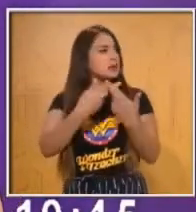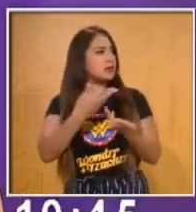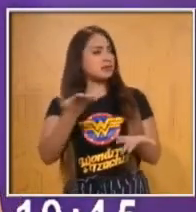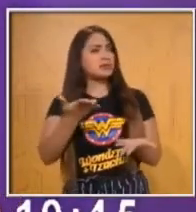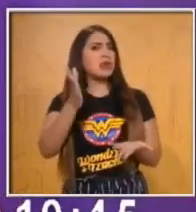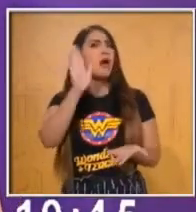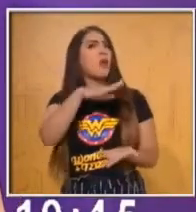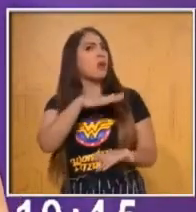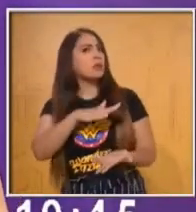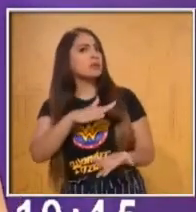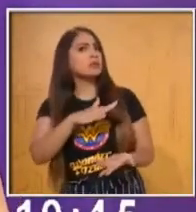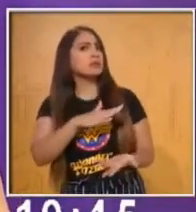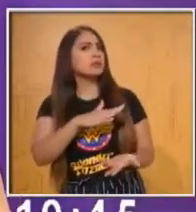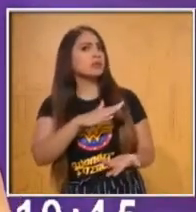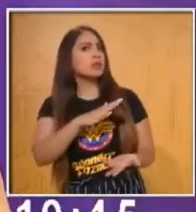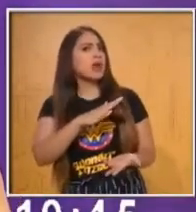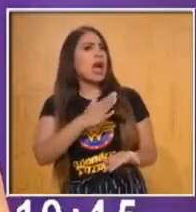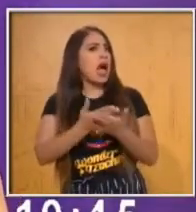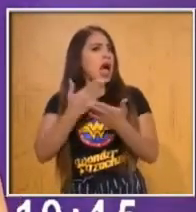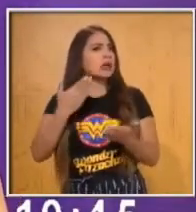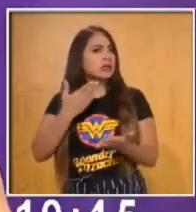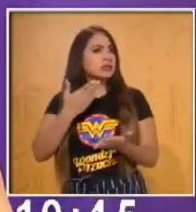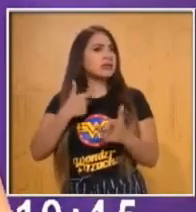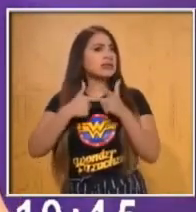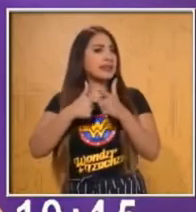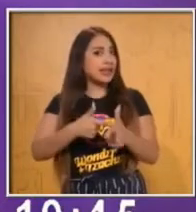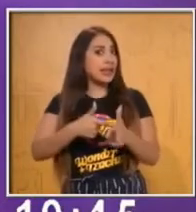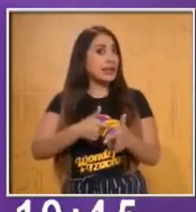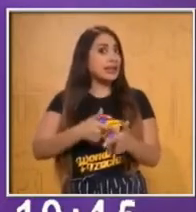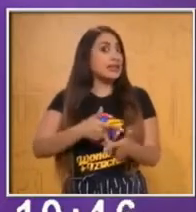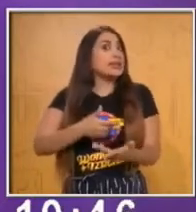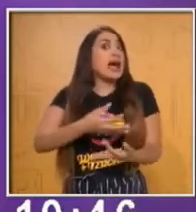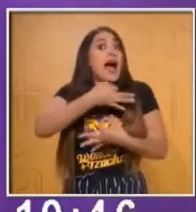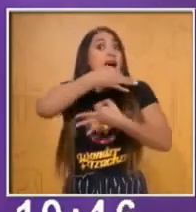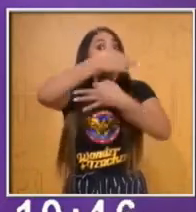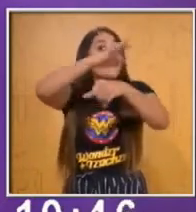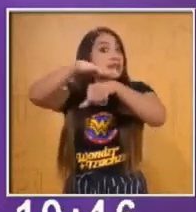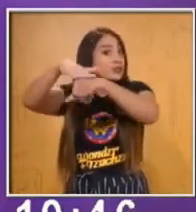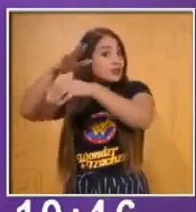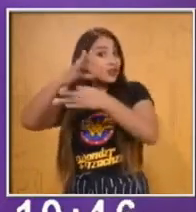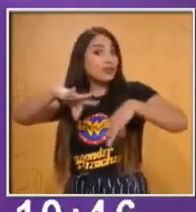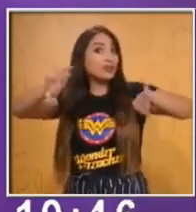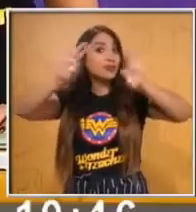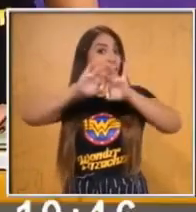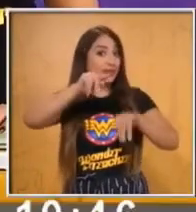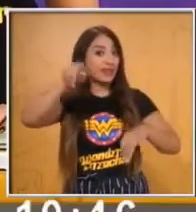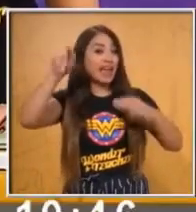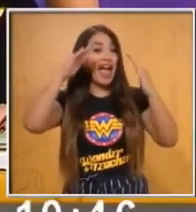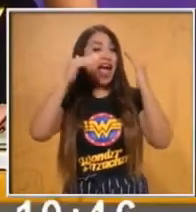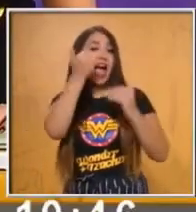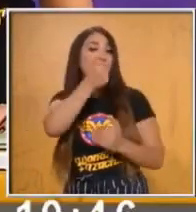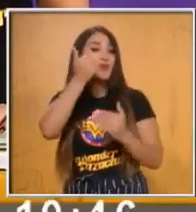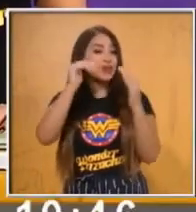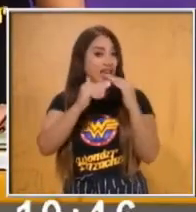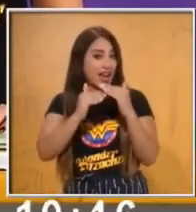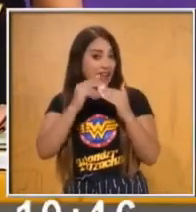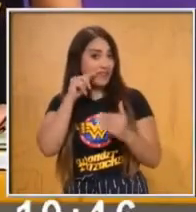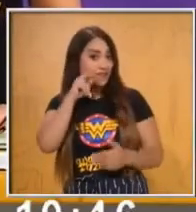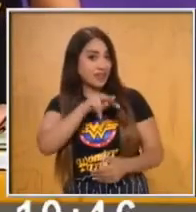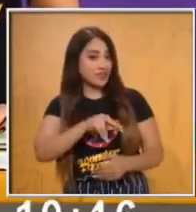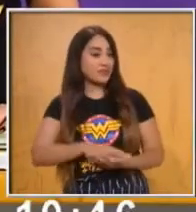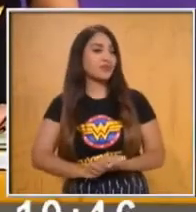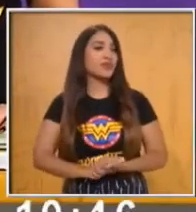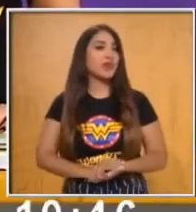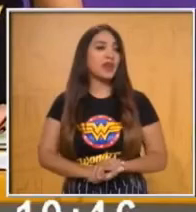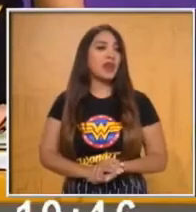antes de continuar, tenemos un aviso importante para nuestros alumnos que están en casa. Así es,